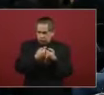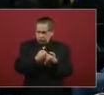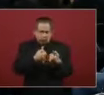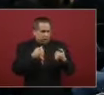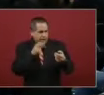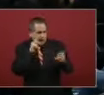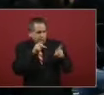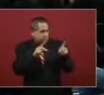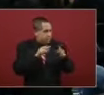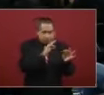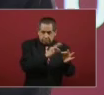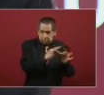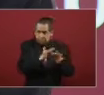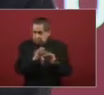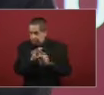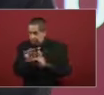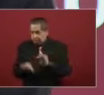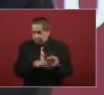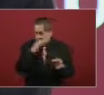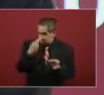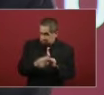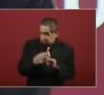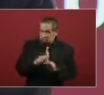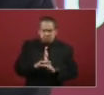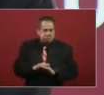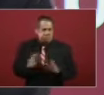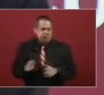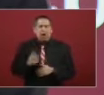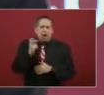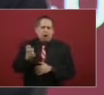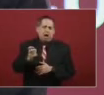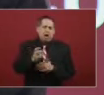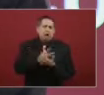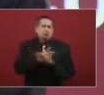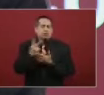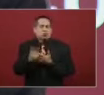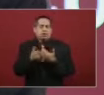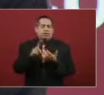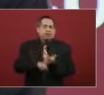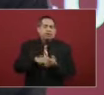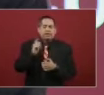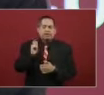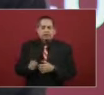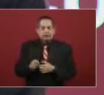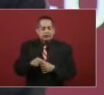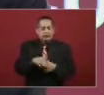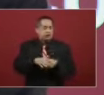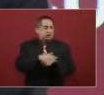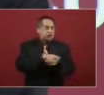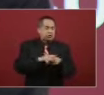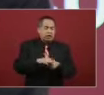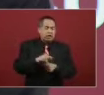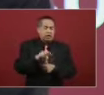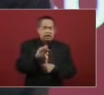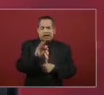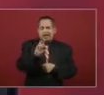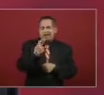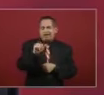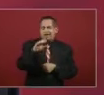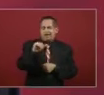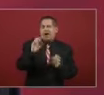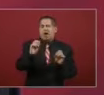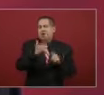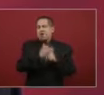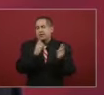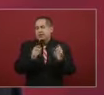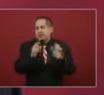que se aplique bien el programa de la zona franca o zona